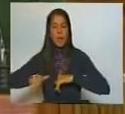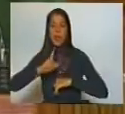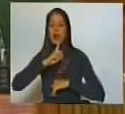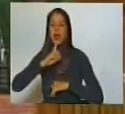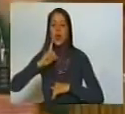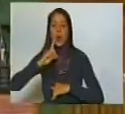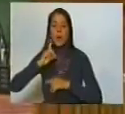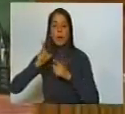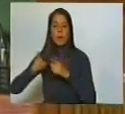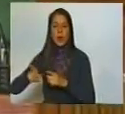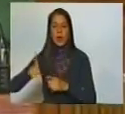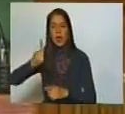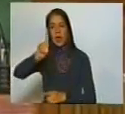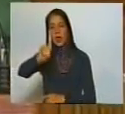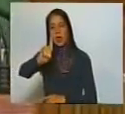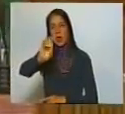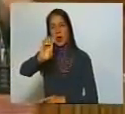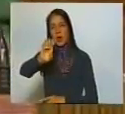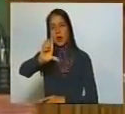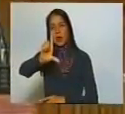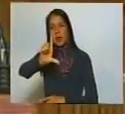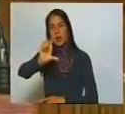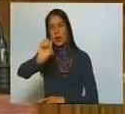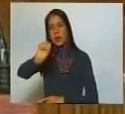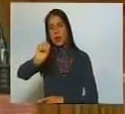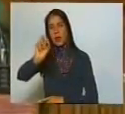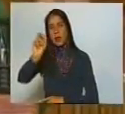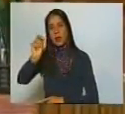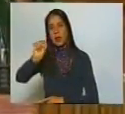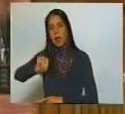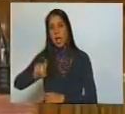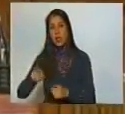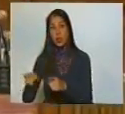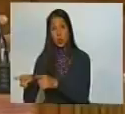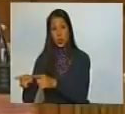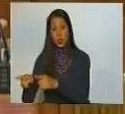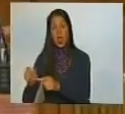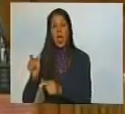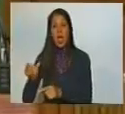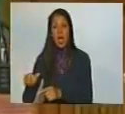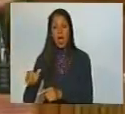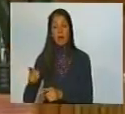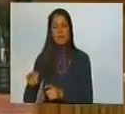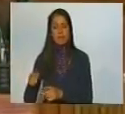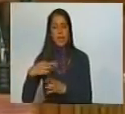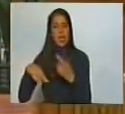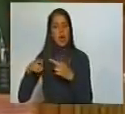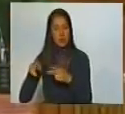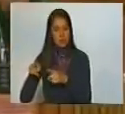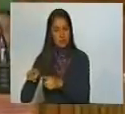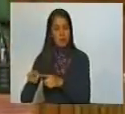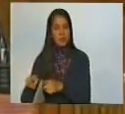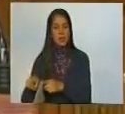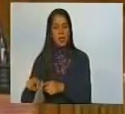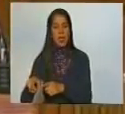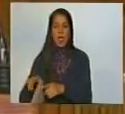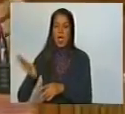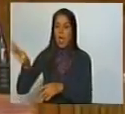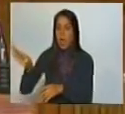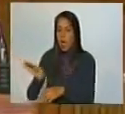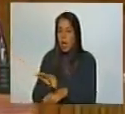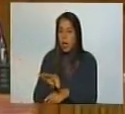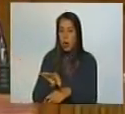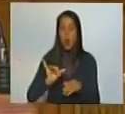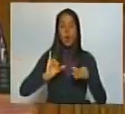vive, Celso Fortul, que era un hombre de izquierda, lo nombraron en esas cosas donde el poder no está definido,